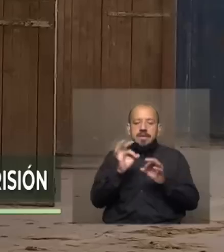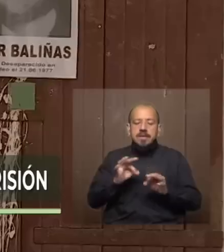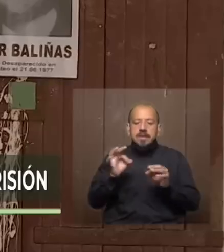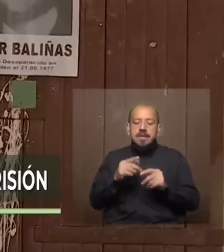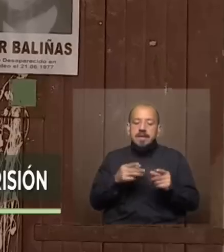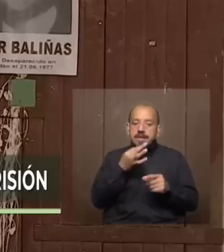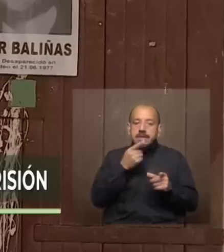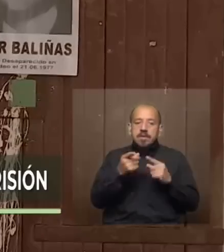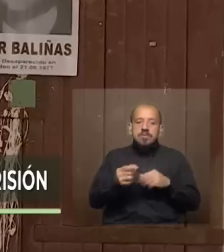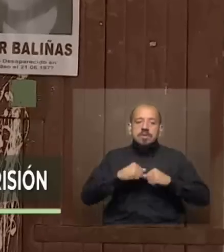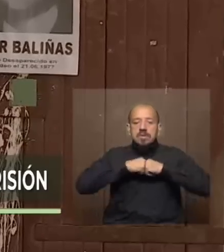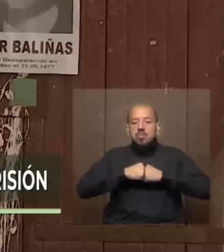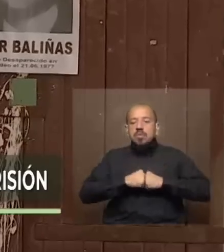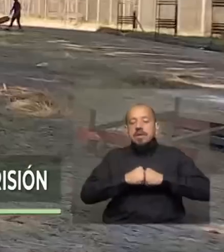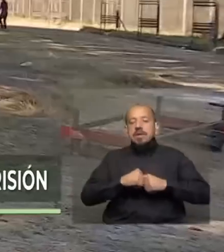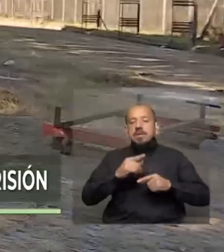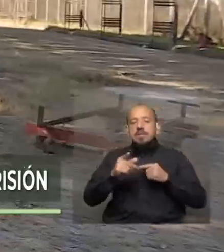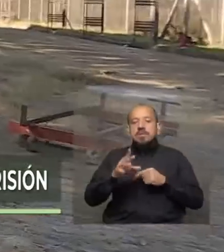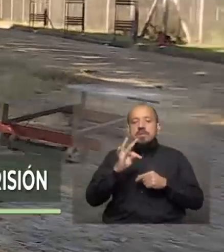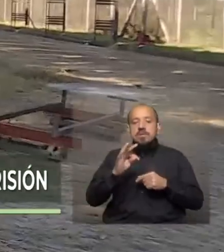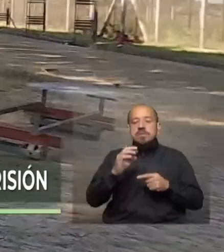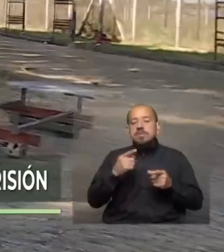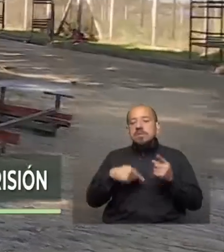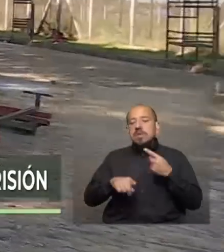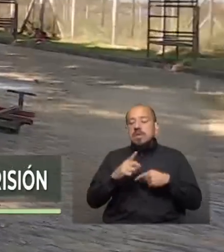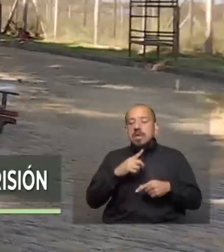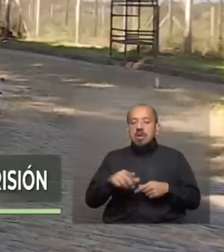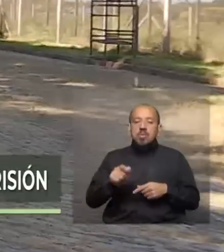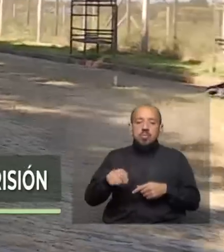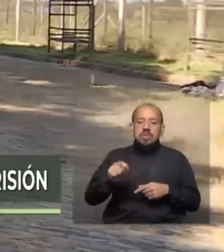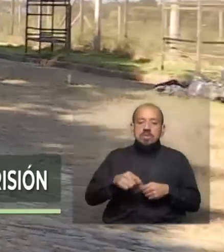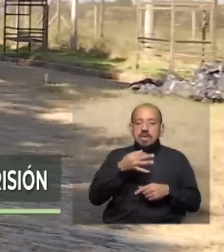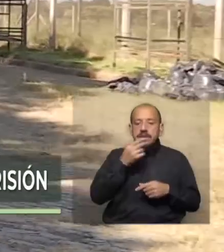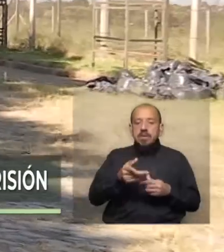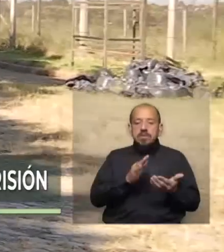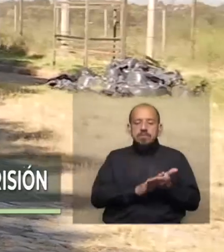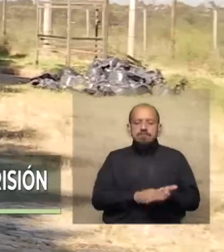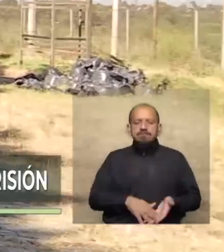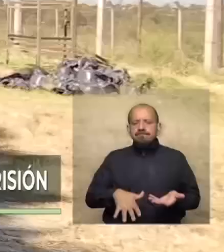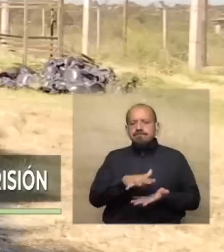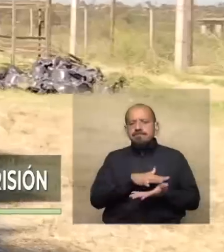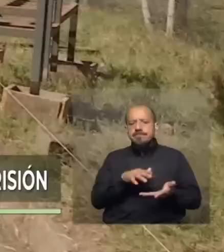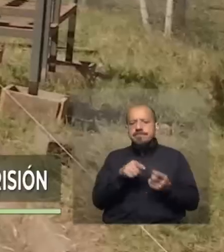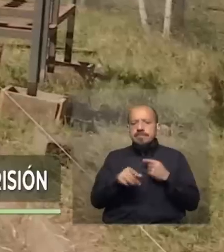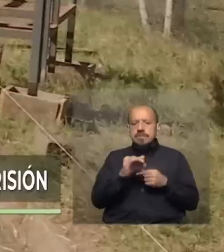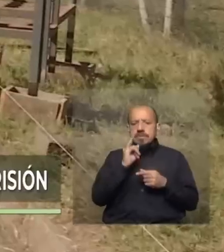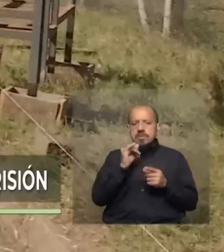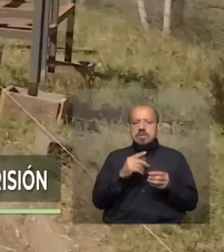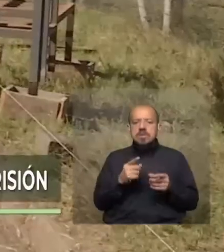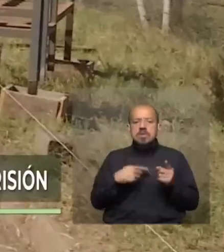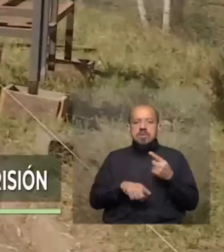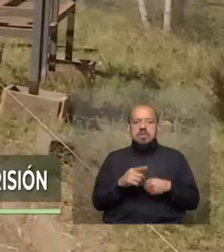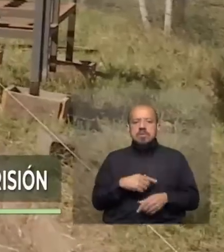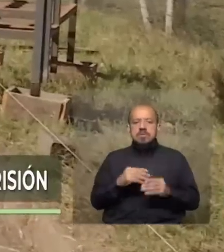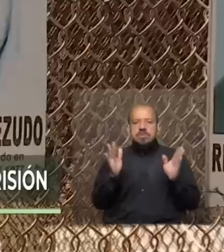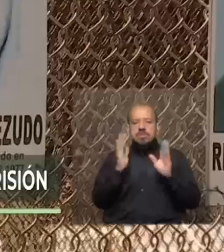señaló que ni el tribunal de apelaciones ni la suprema corte de justicia analizaron el contexto de su relación con los denunciantes por lo que